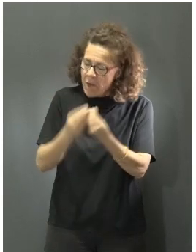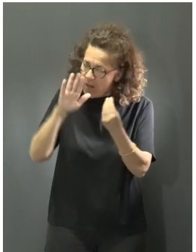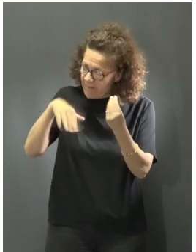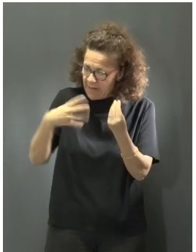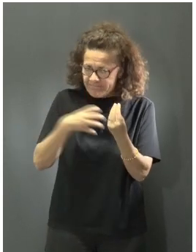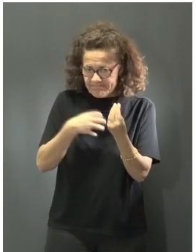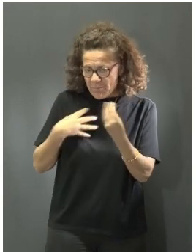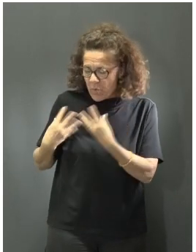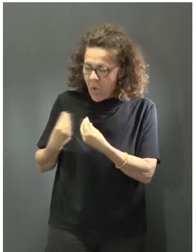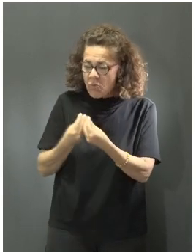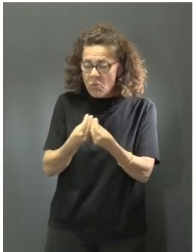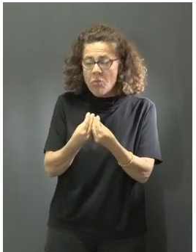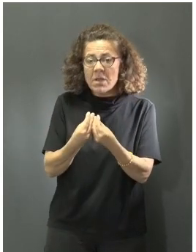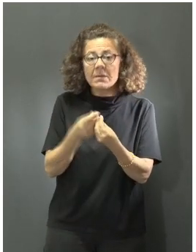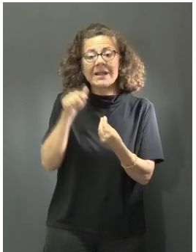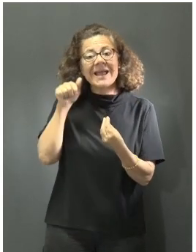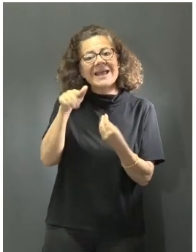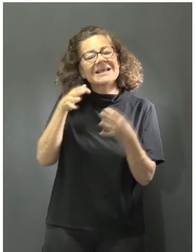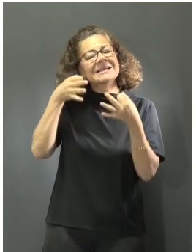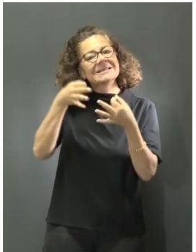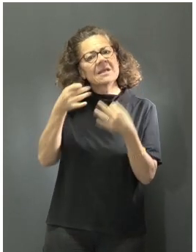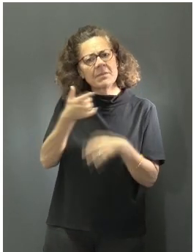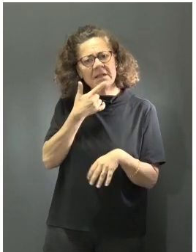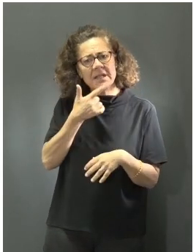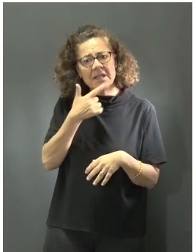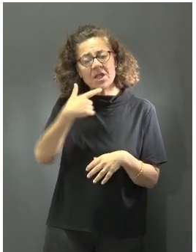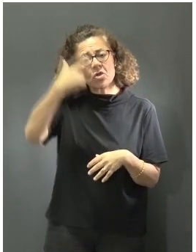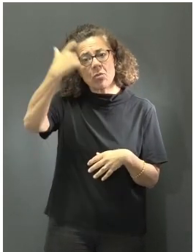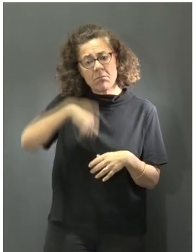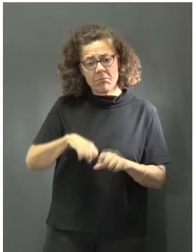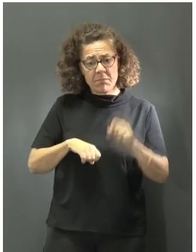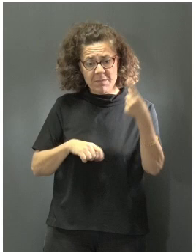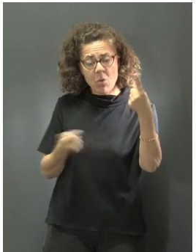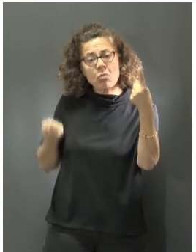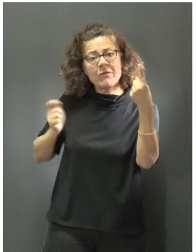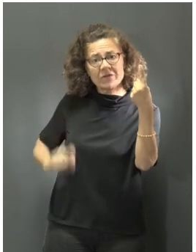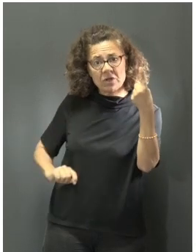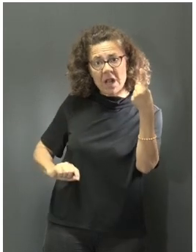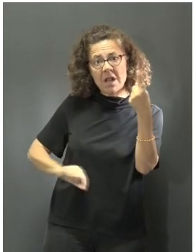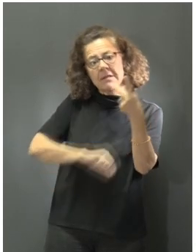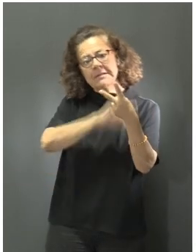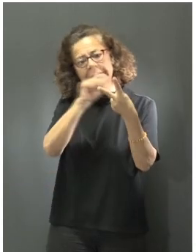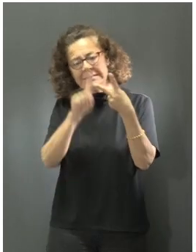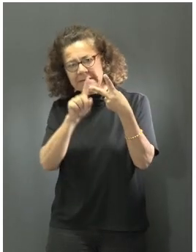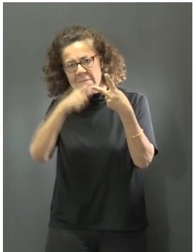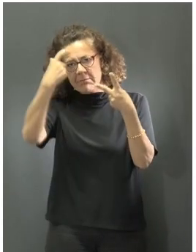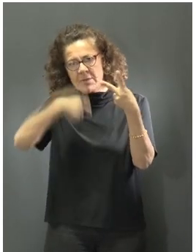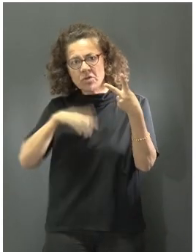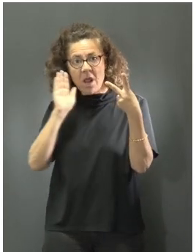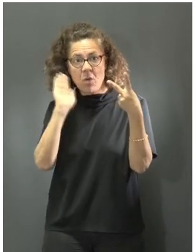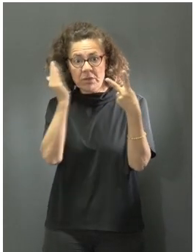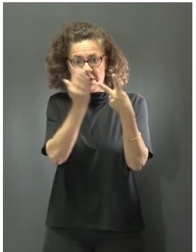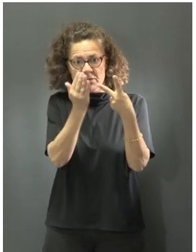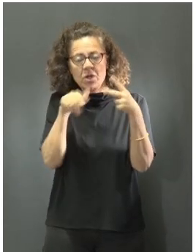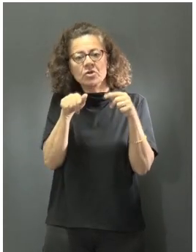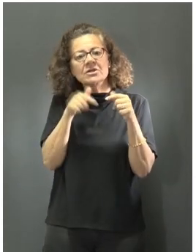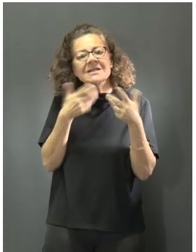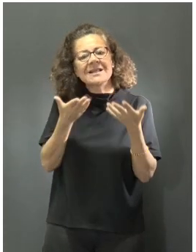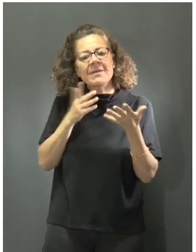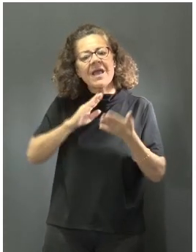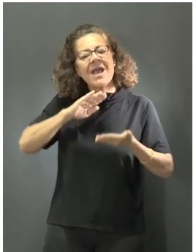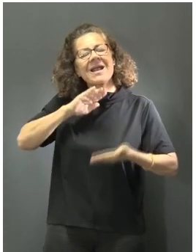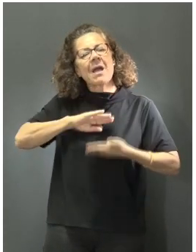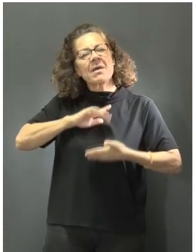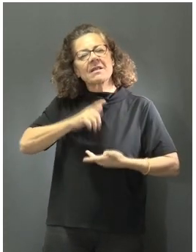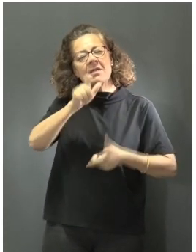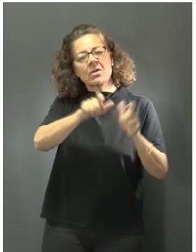podido, que ella siempre lo dice, yo soy primero una profesional y luego soy una persona con autismo, ¿no? Entonces esa parte de capacitación de las